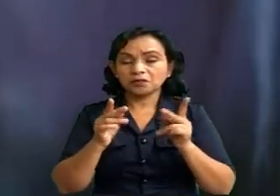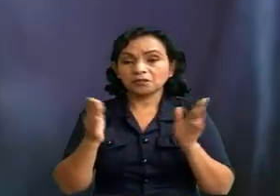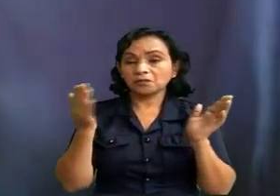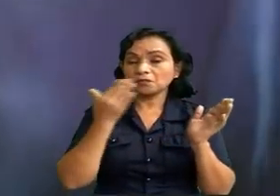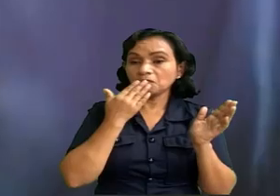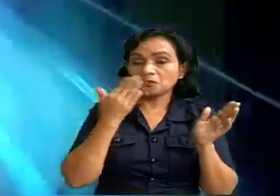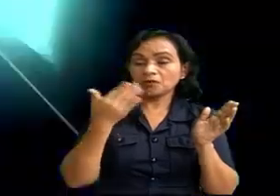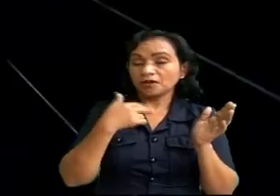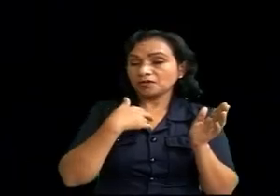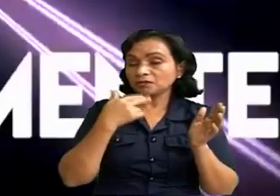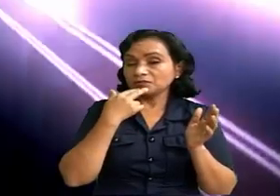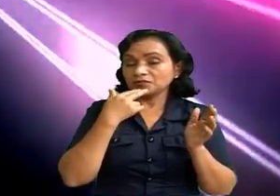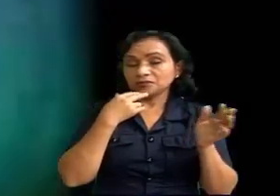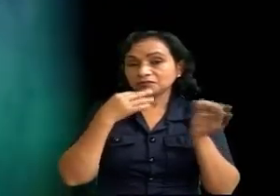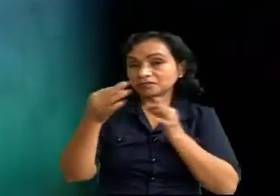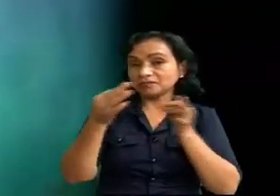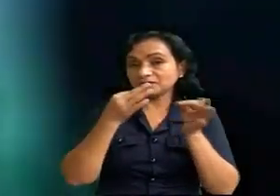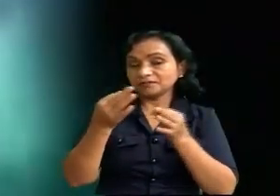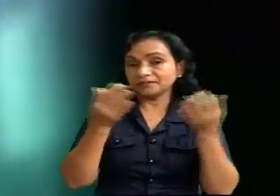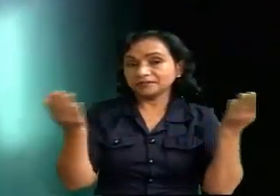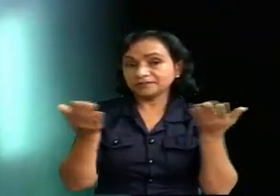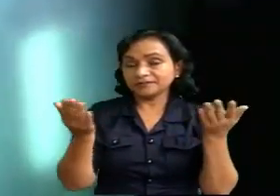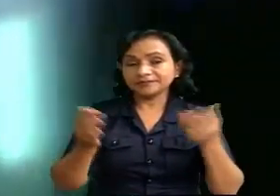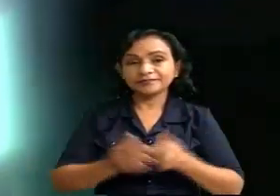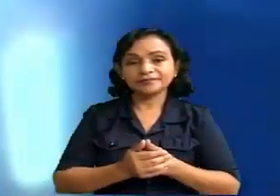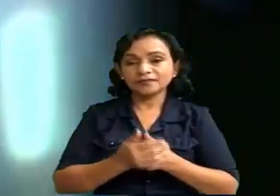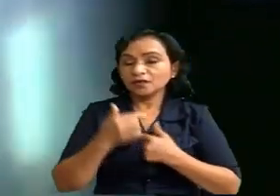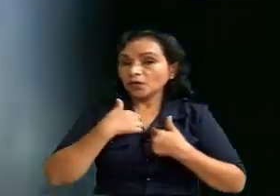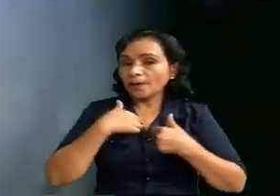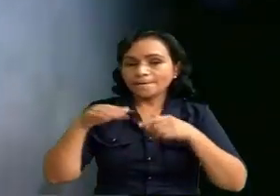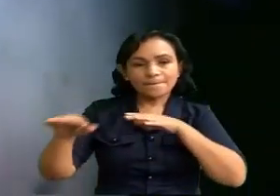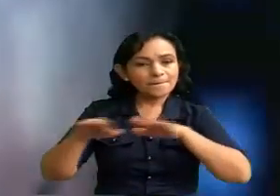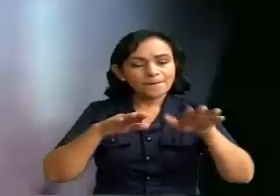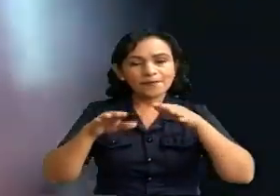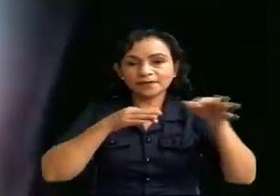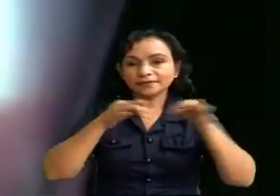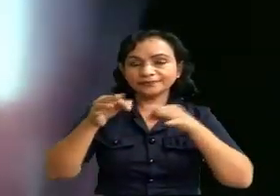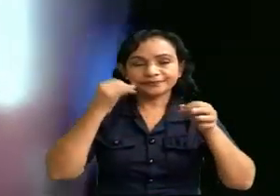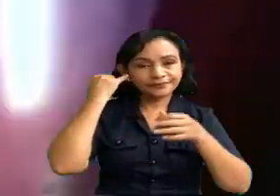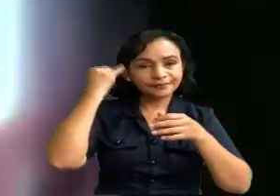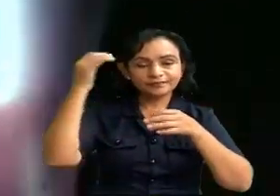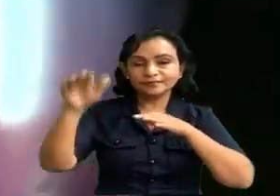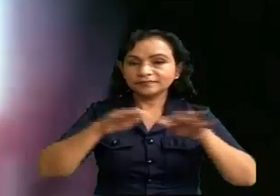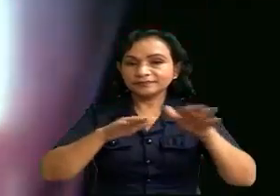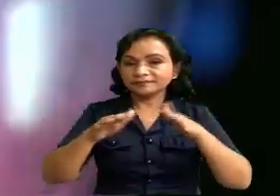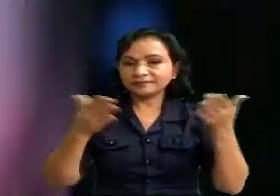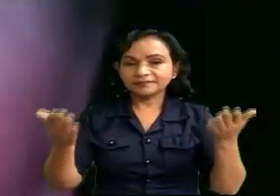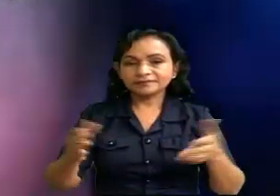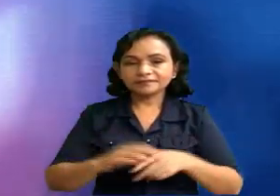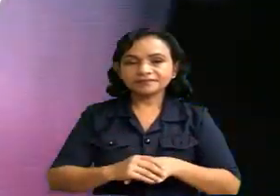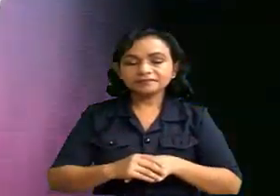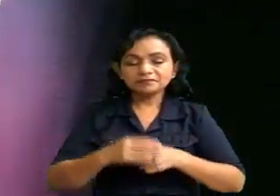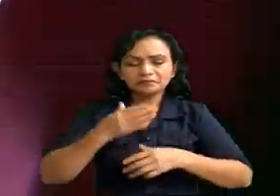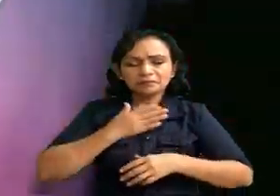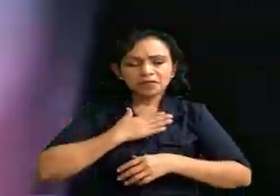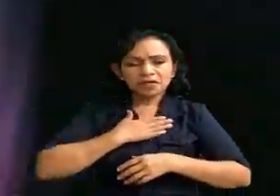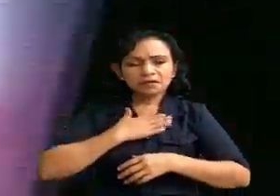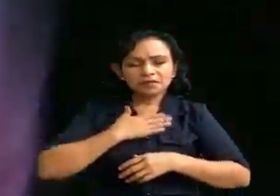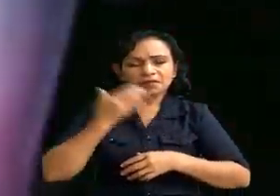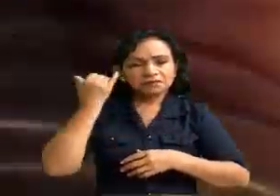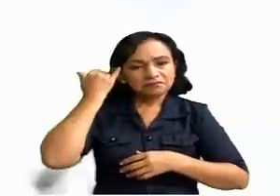puedo explicarlo filosóficamente. Yo no puedo explicarlo ideológicamente. Pero es mi sentido